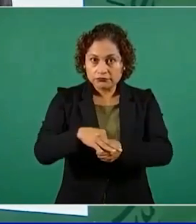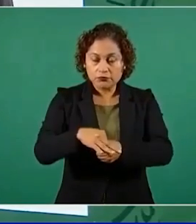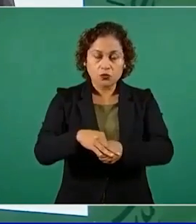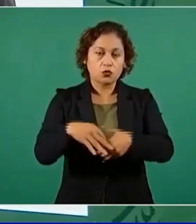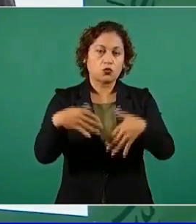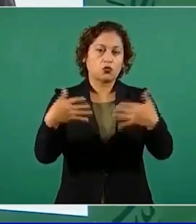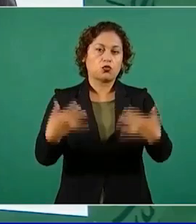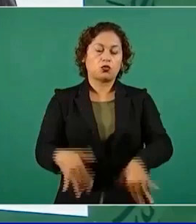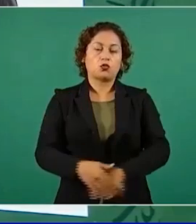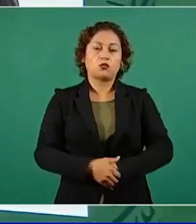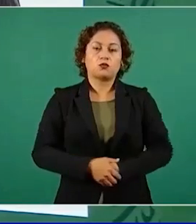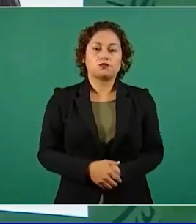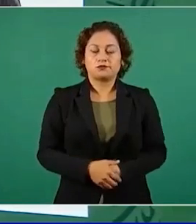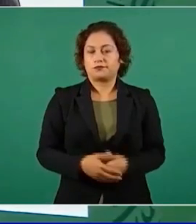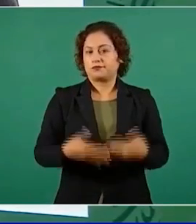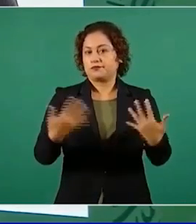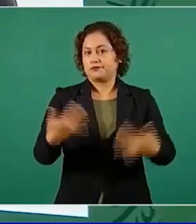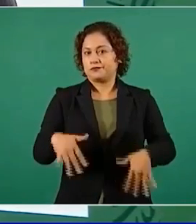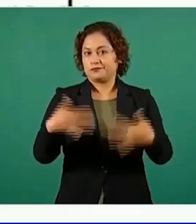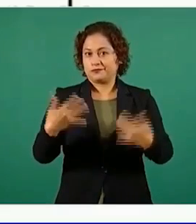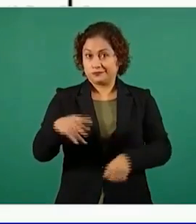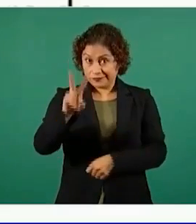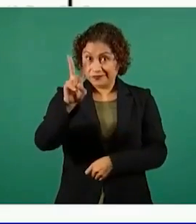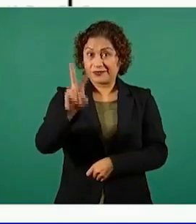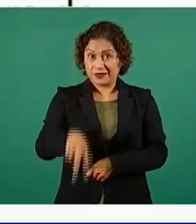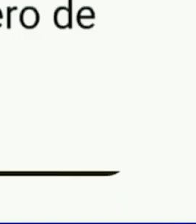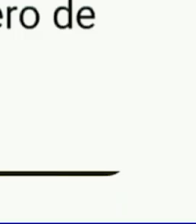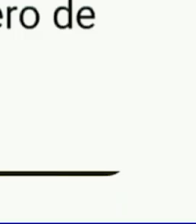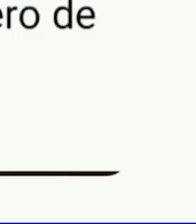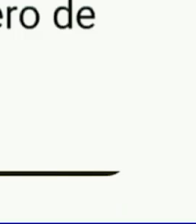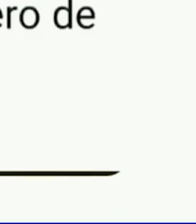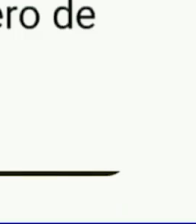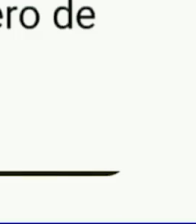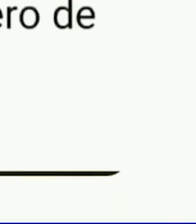es degradante.